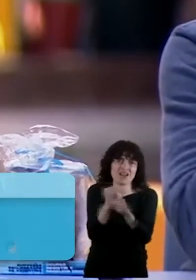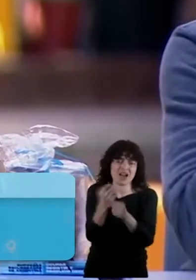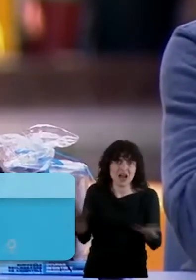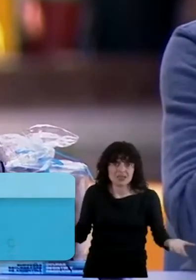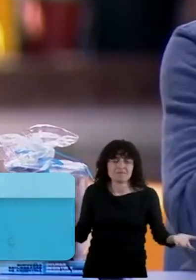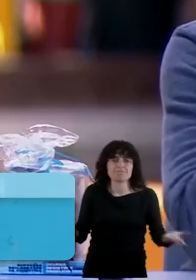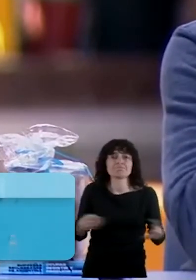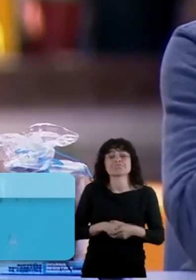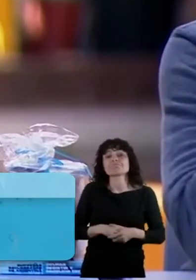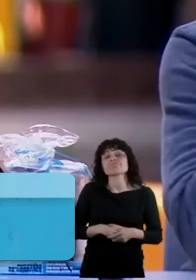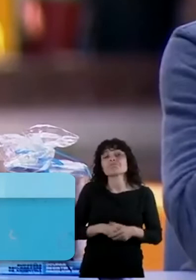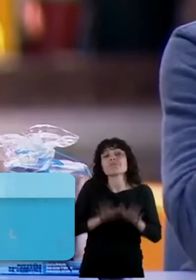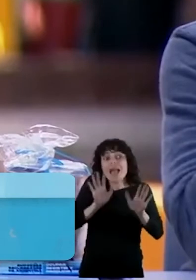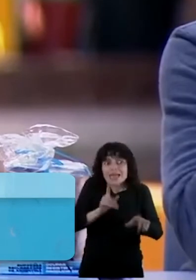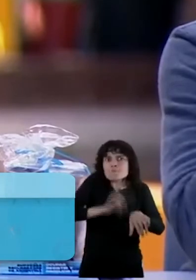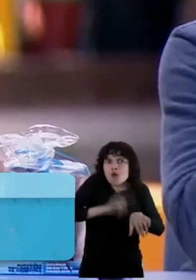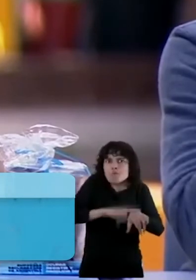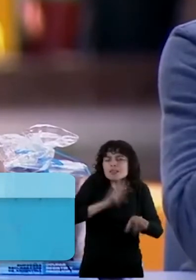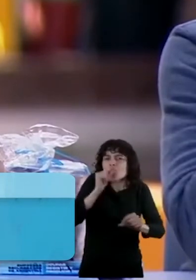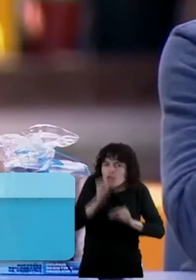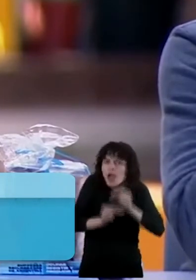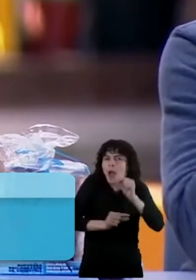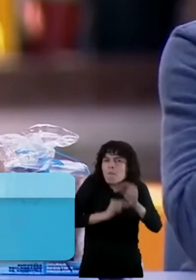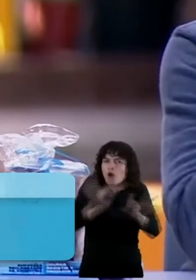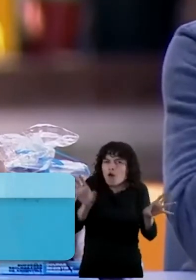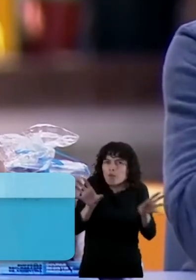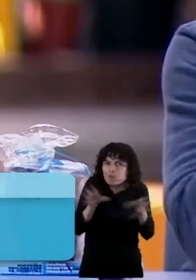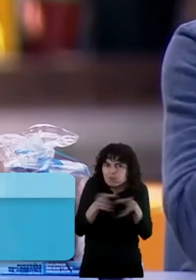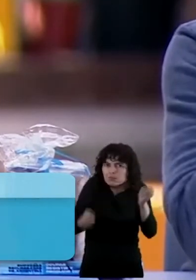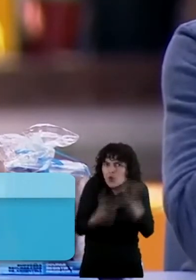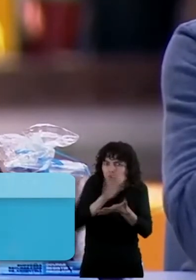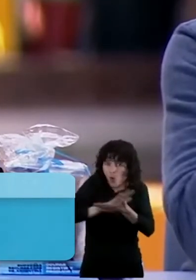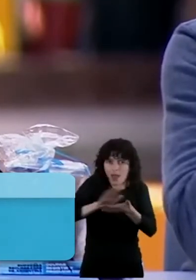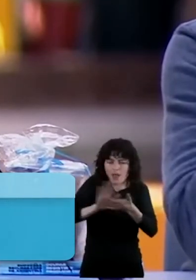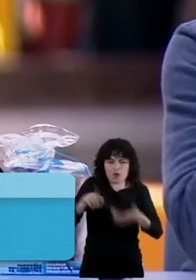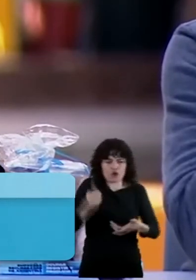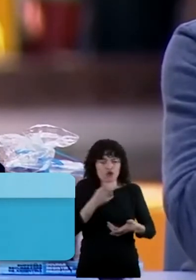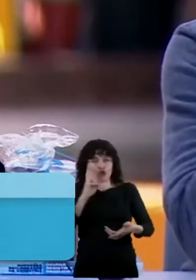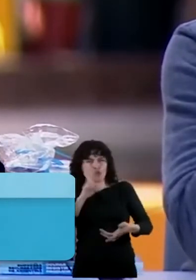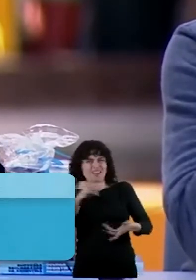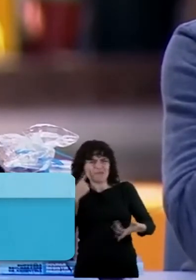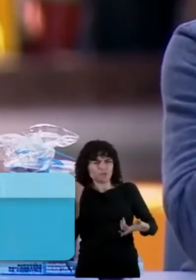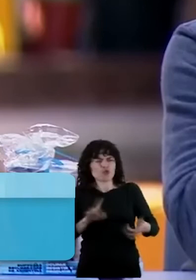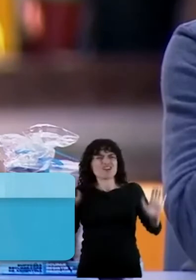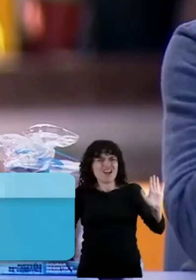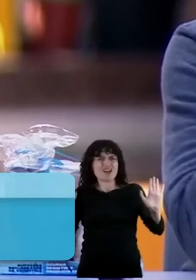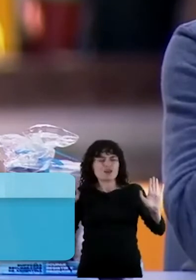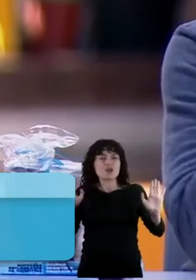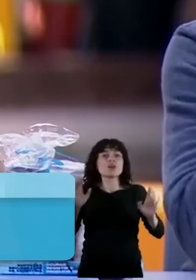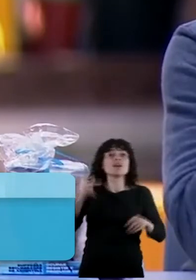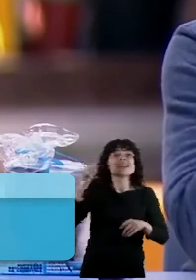a formarse algo raro para nosotros, que Néstor impulsó